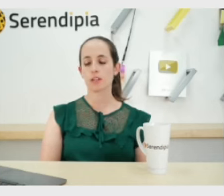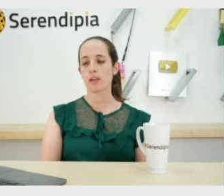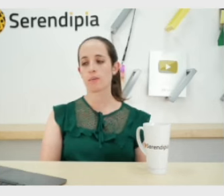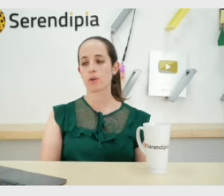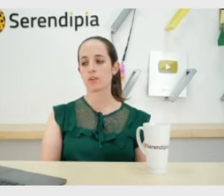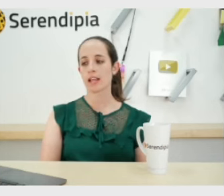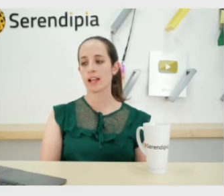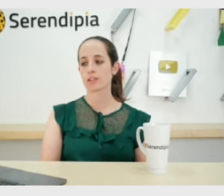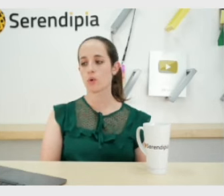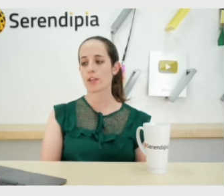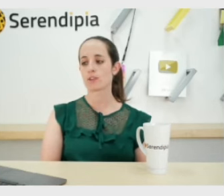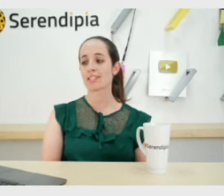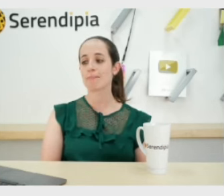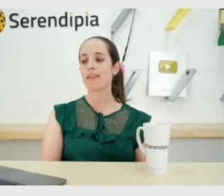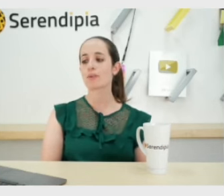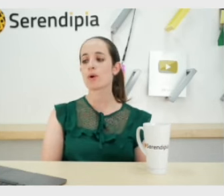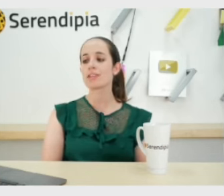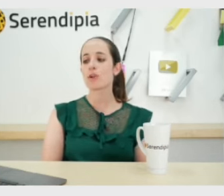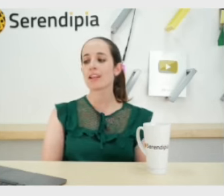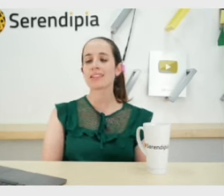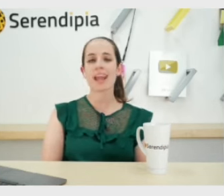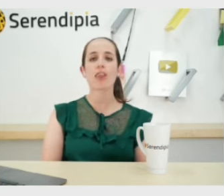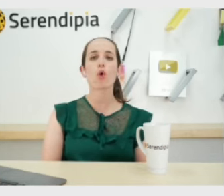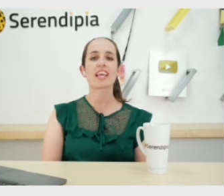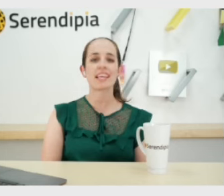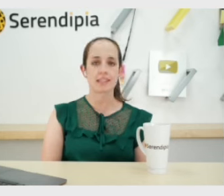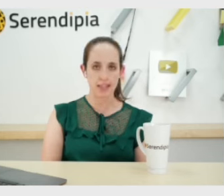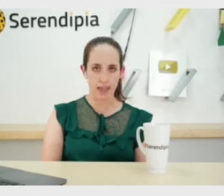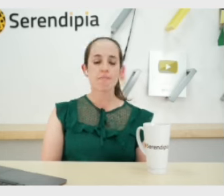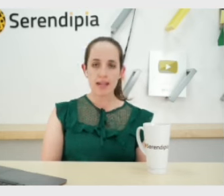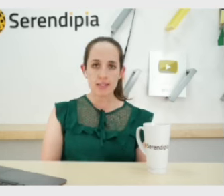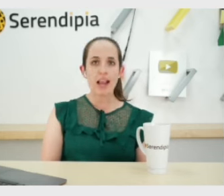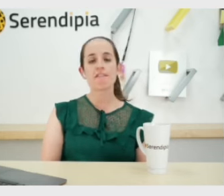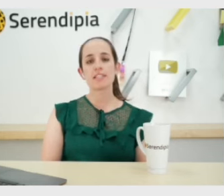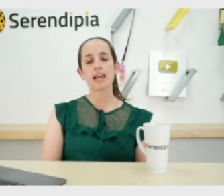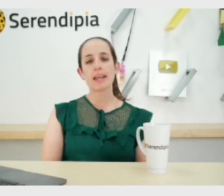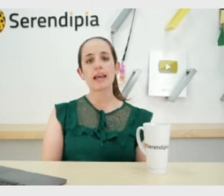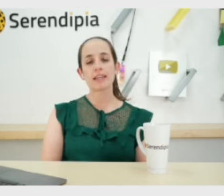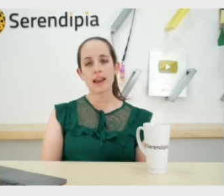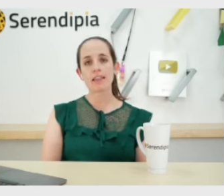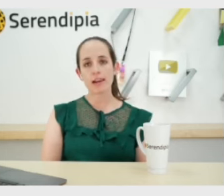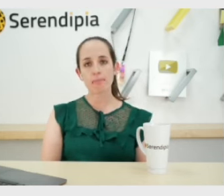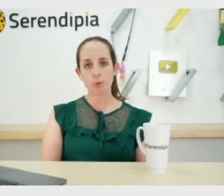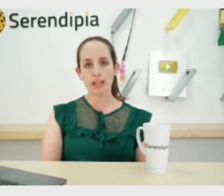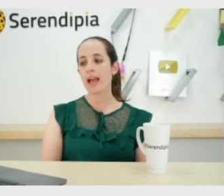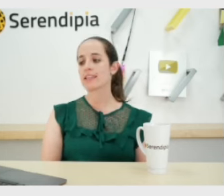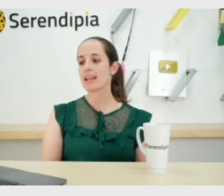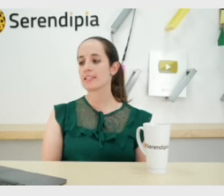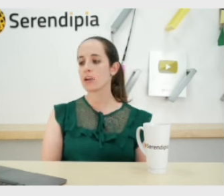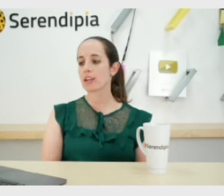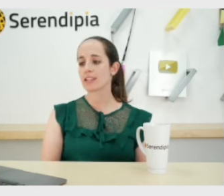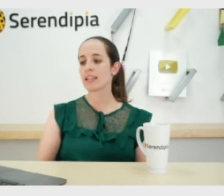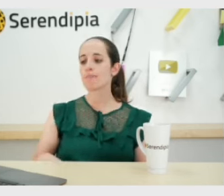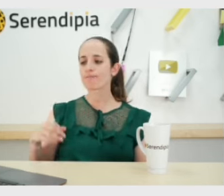800 folios que tienen que ver con el caso Ayotzinapa, de los cuales solo han entregado 15. Además, que la Fiscalía General de la República